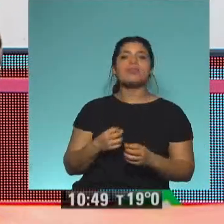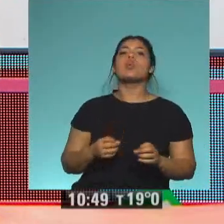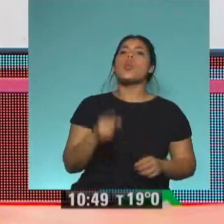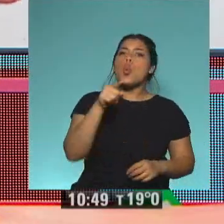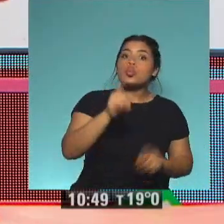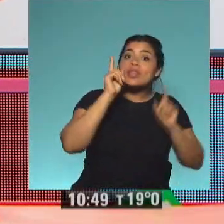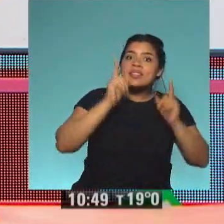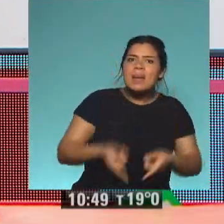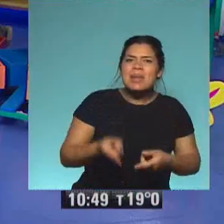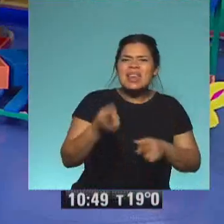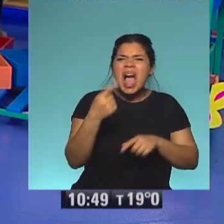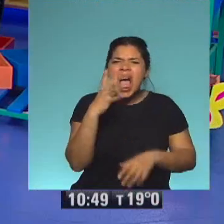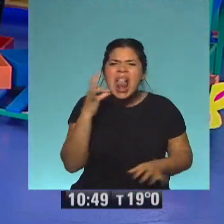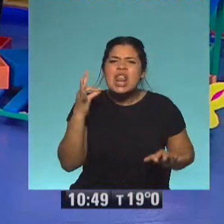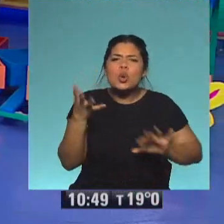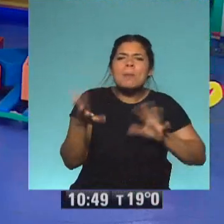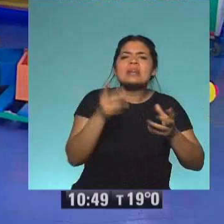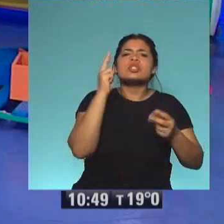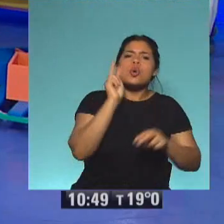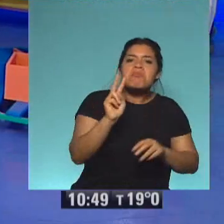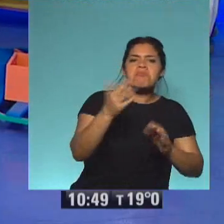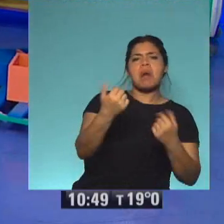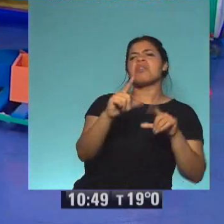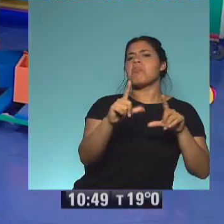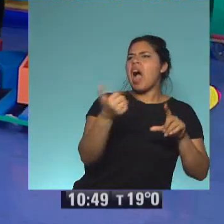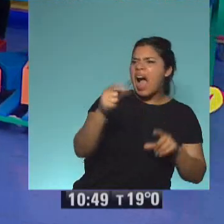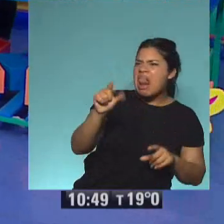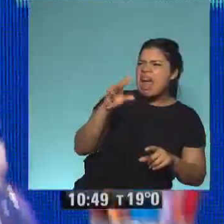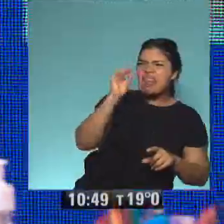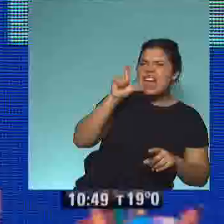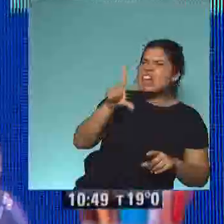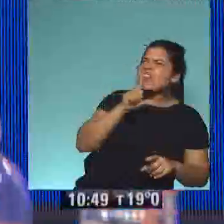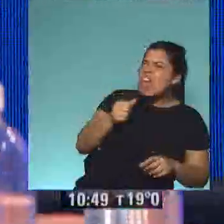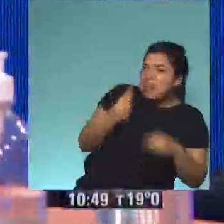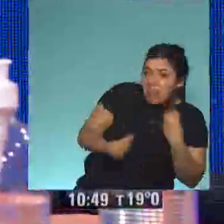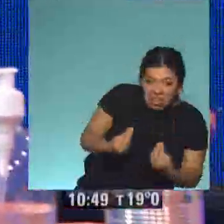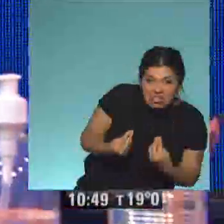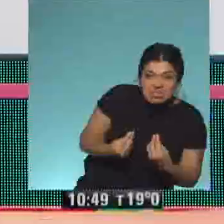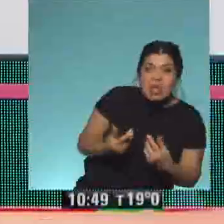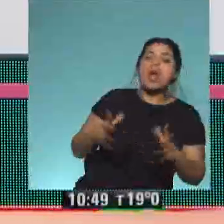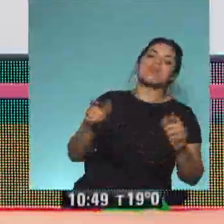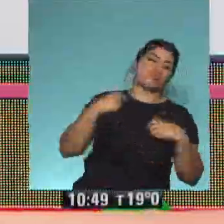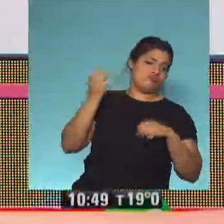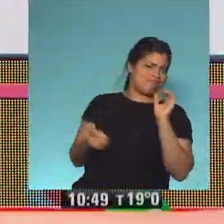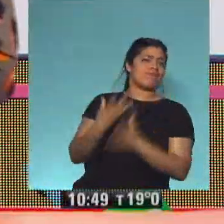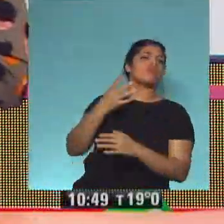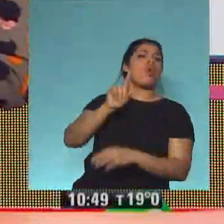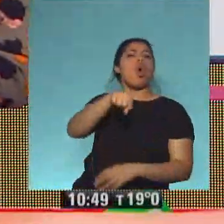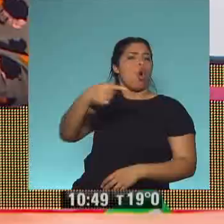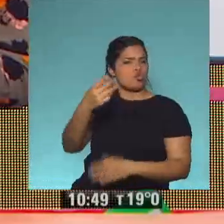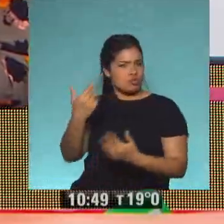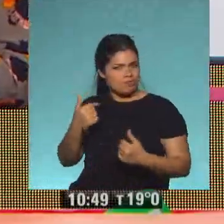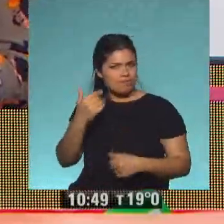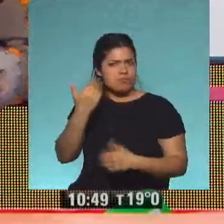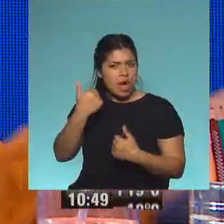la Delta. Bueno, ahí lo podemos ver. No sé qué es una ala delta, pero yo hice el ornitóptero. Que, ornitóptero. Podíamos ver las